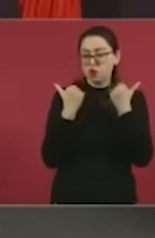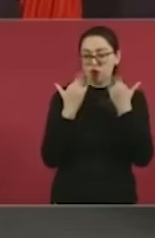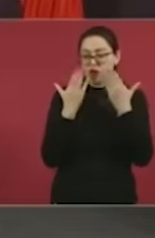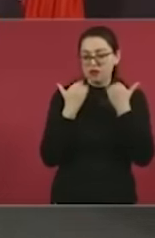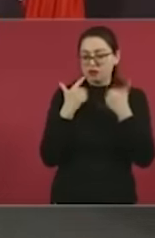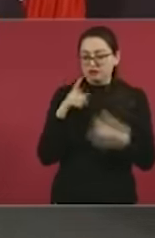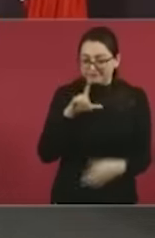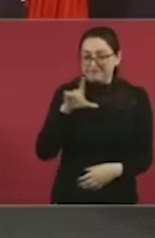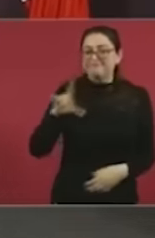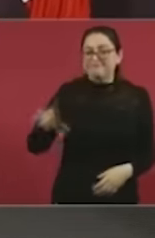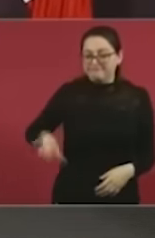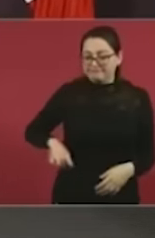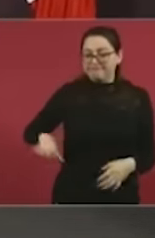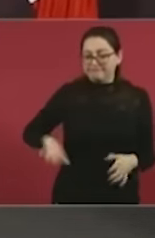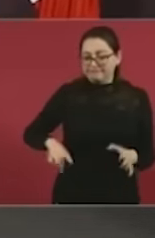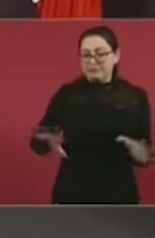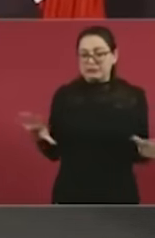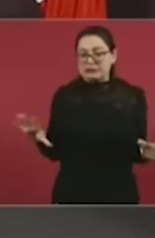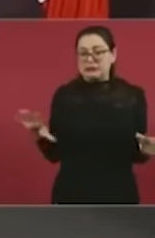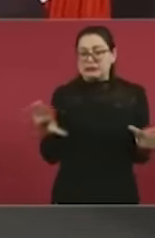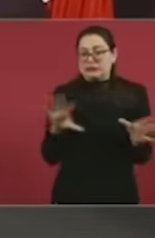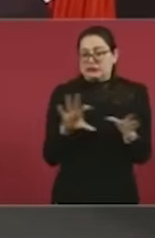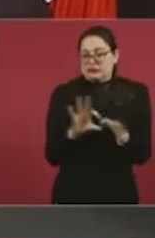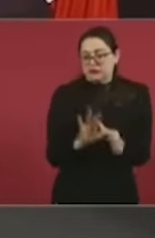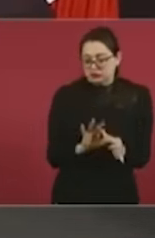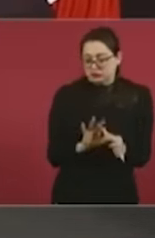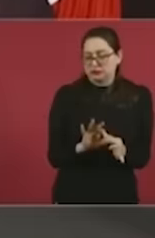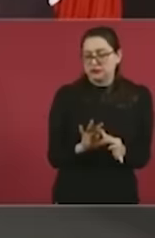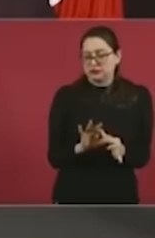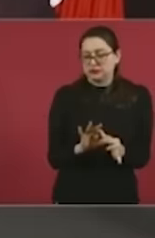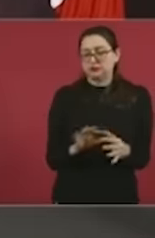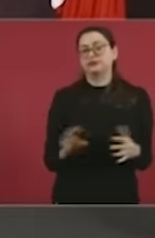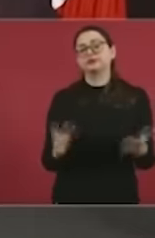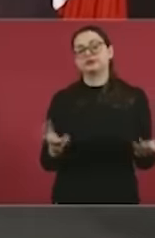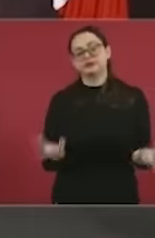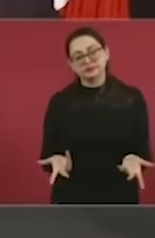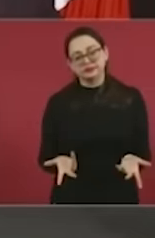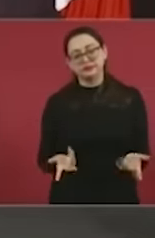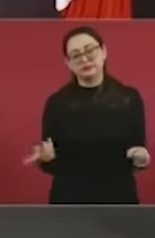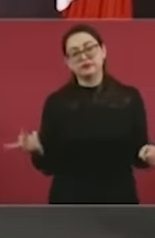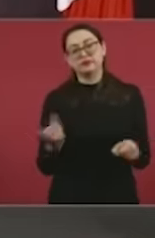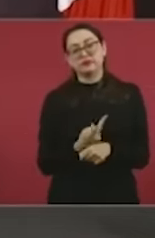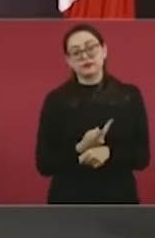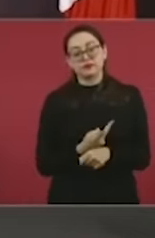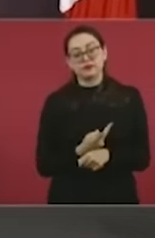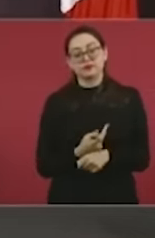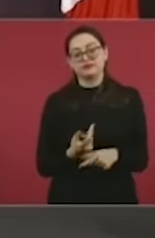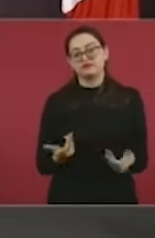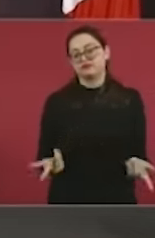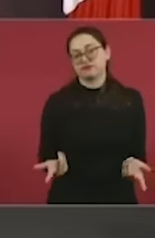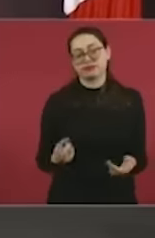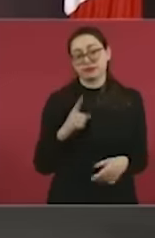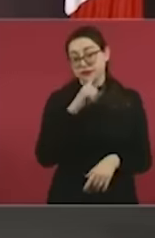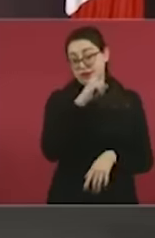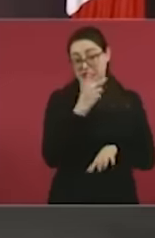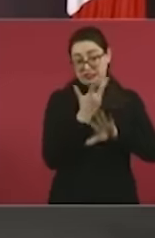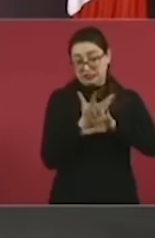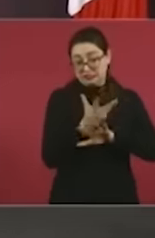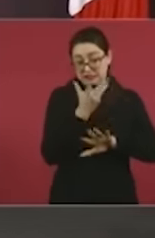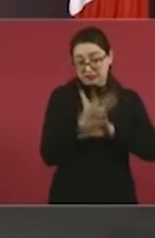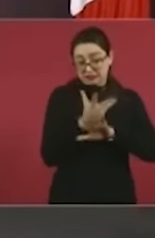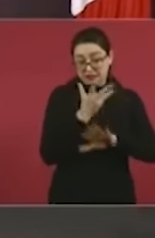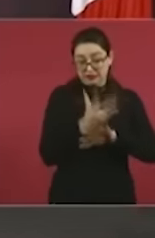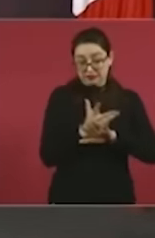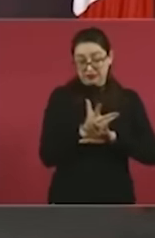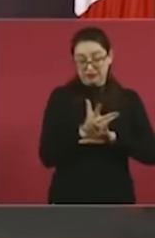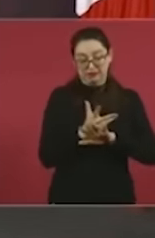buenas entre la DEA y el gobierno meico Y ahora yo creo que se van a poner